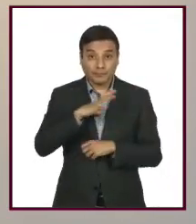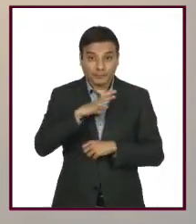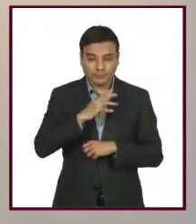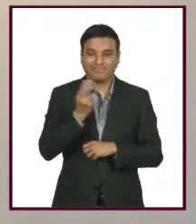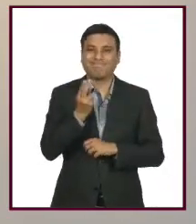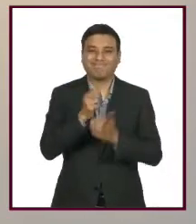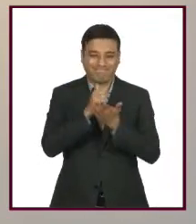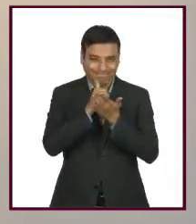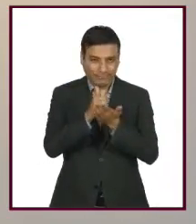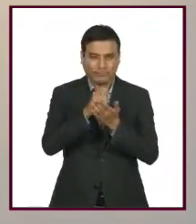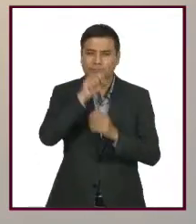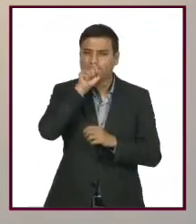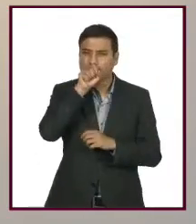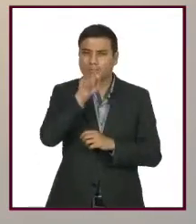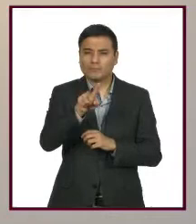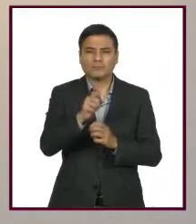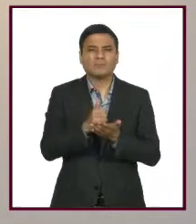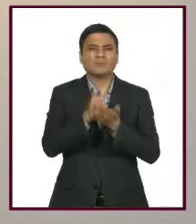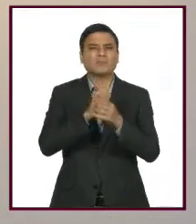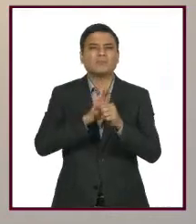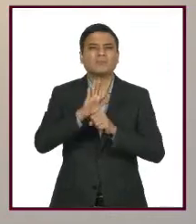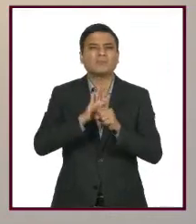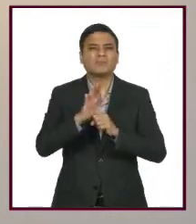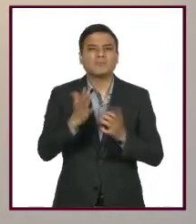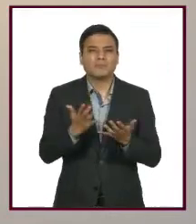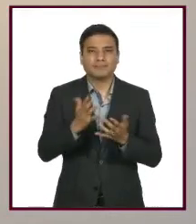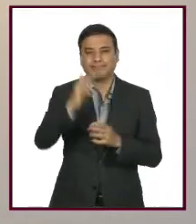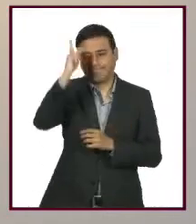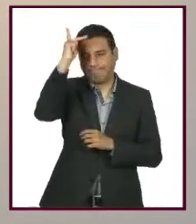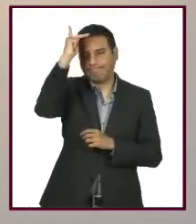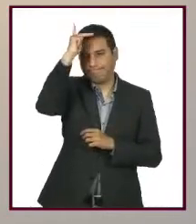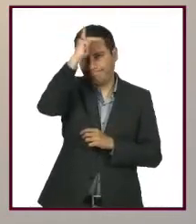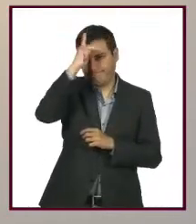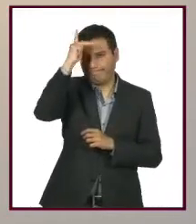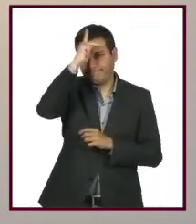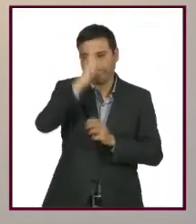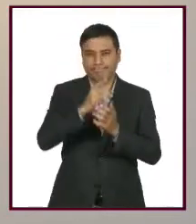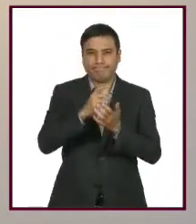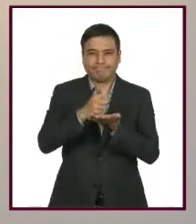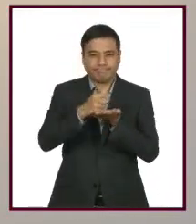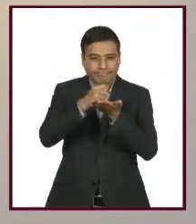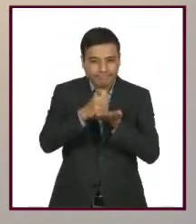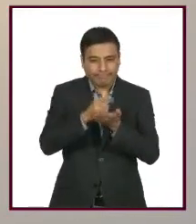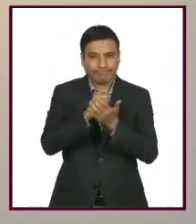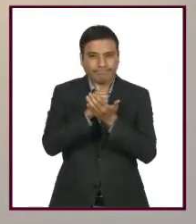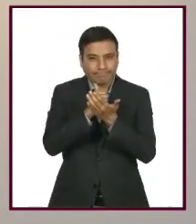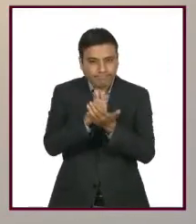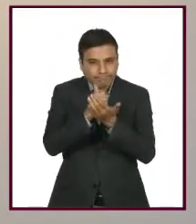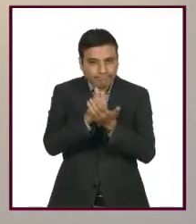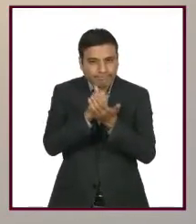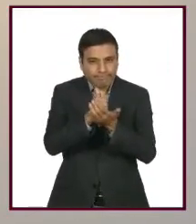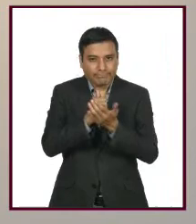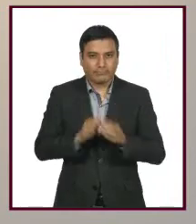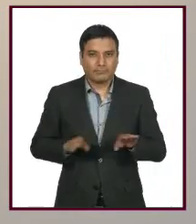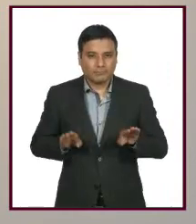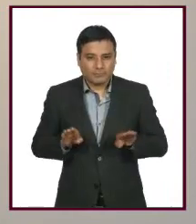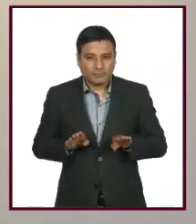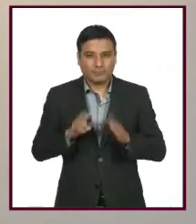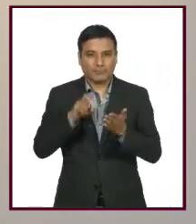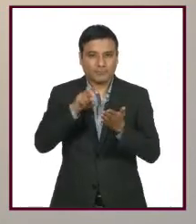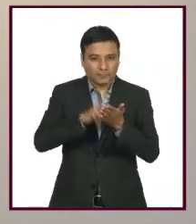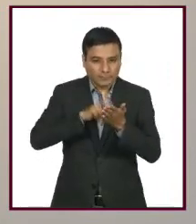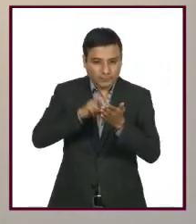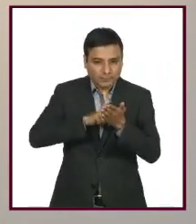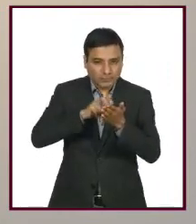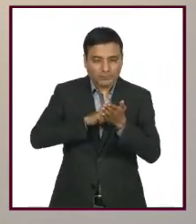con mucha efectividad son las intervenciones psicosociales, las psicoterapias, ¿no? De corte conductual,